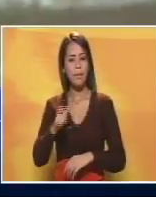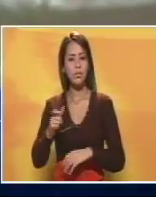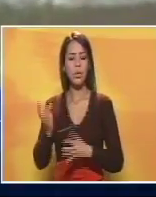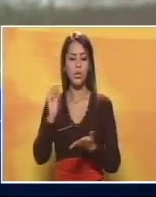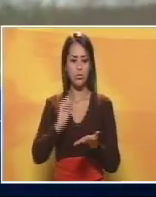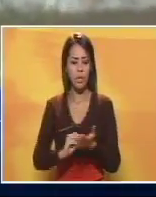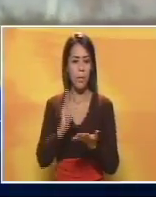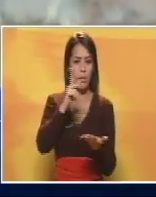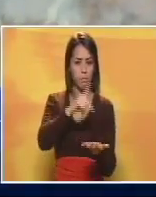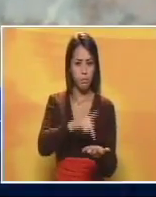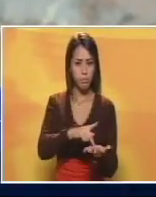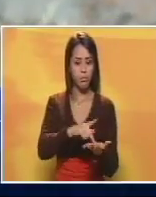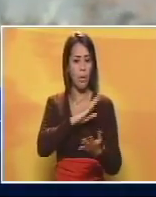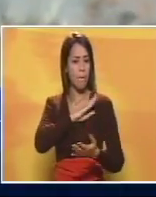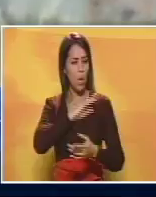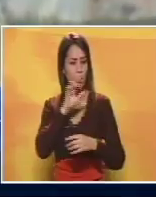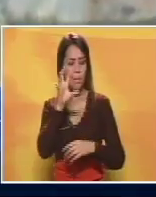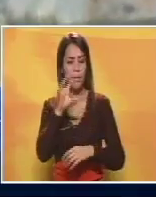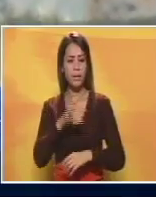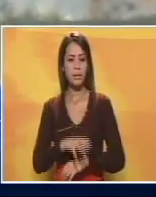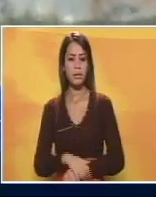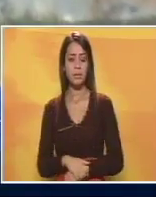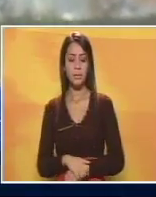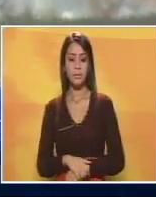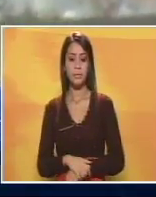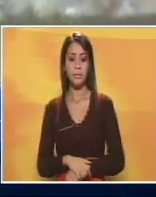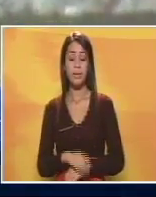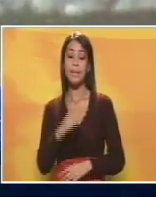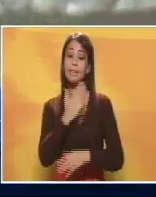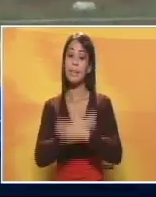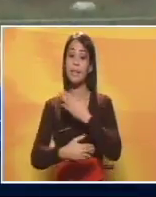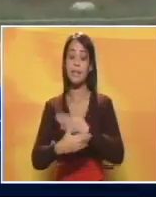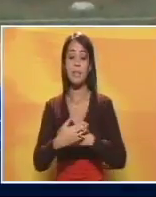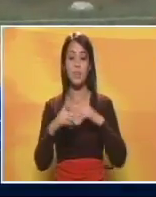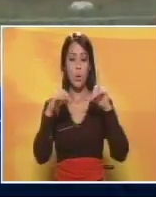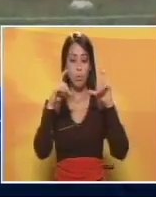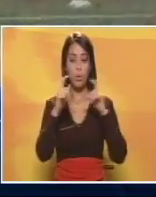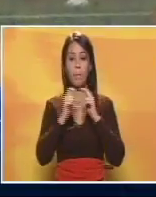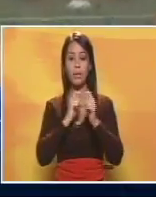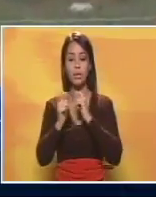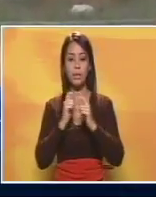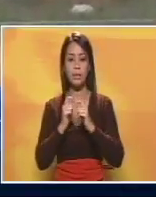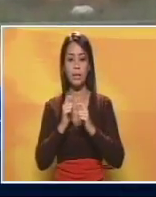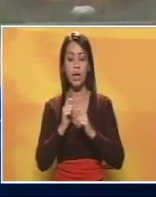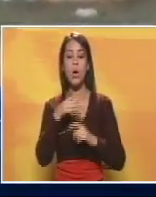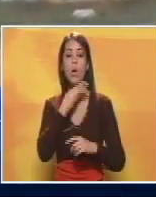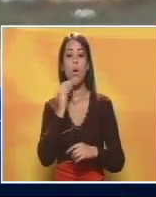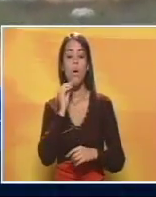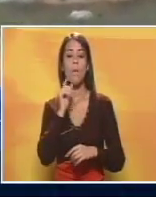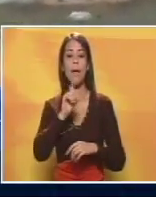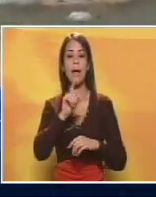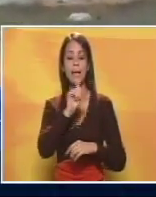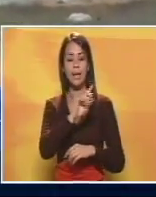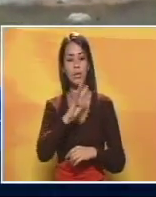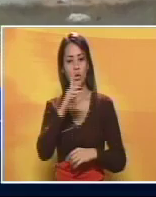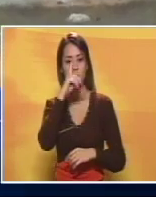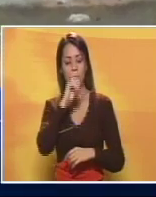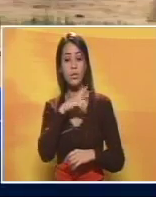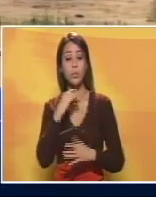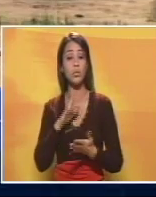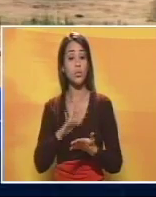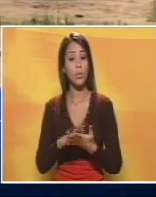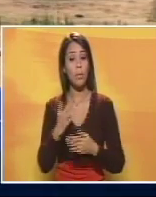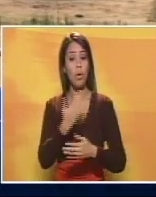sus lugares de origen. Entre los heridos se encuentra un fotoperiodista. Se conoció que un joven de 14 años también murió, pero por las